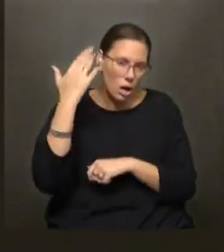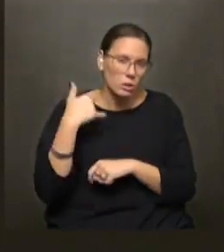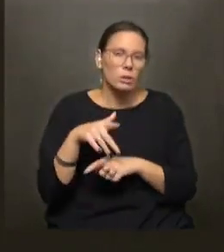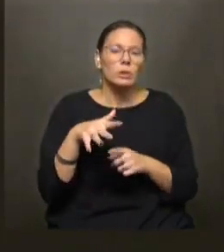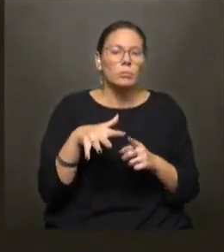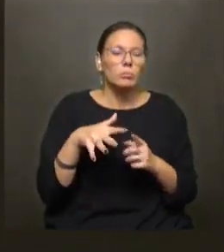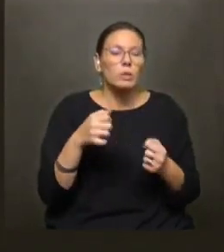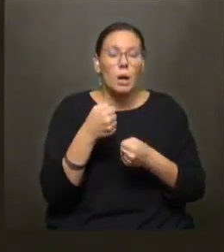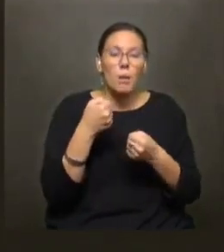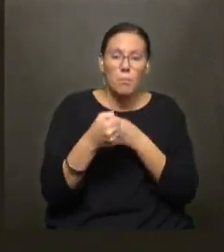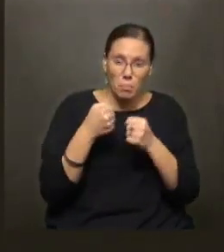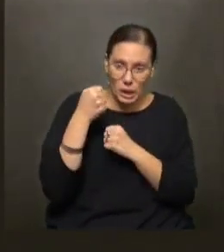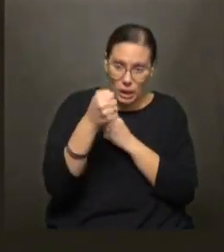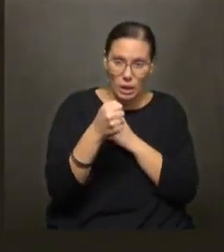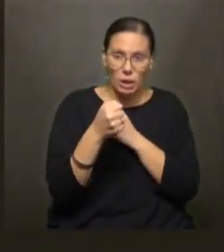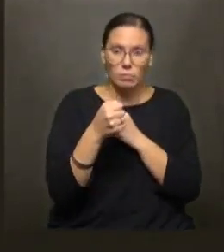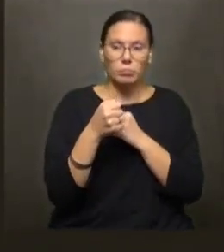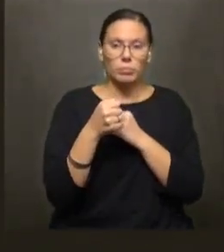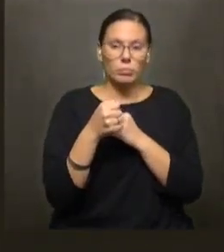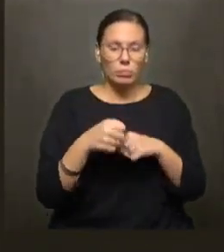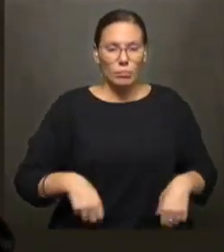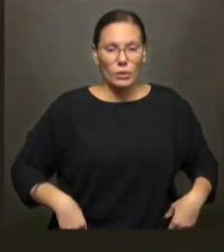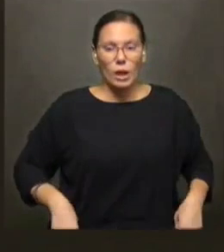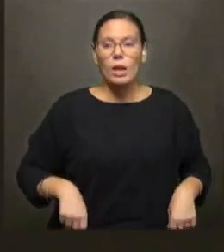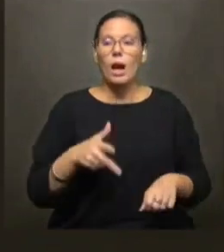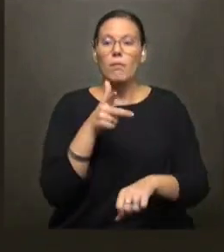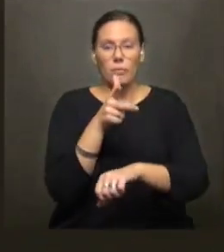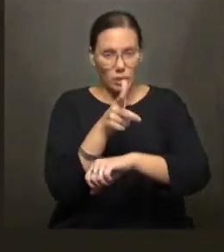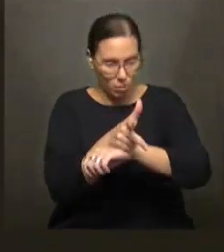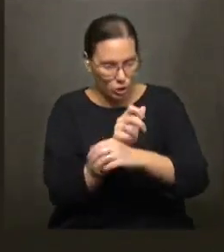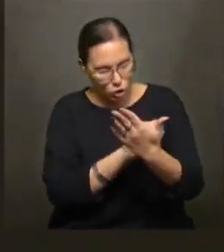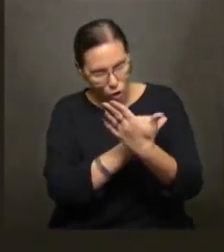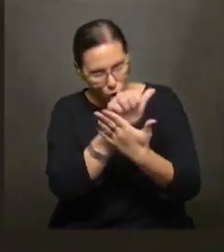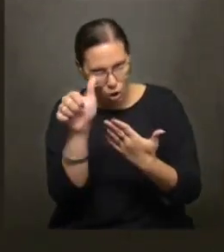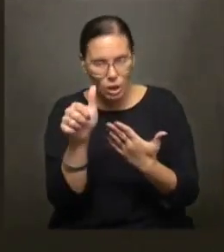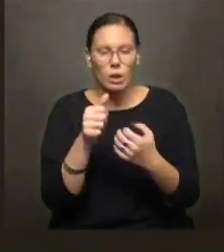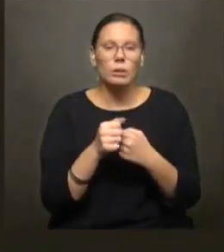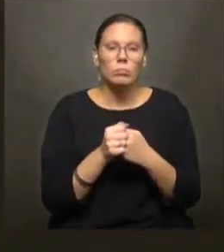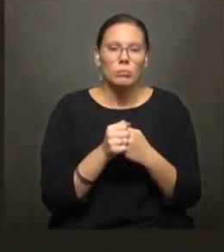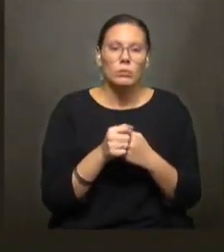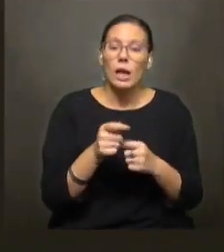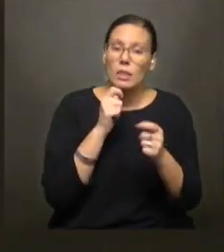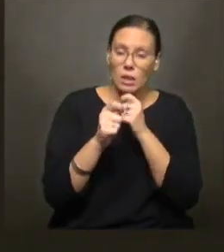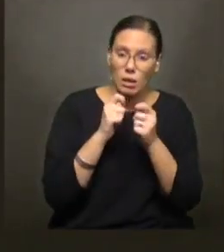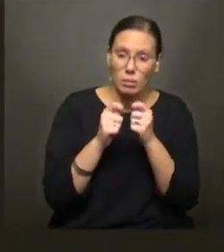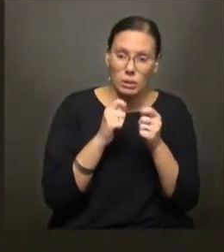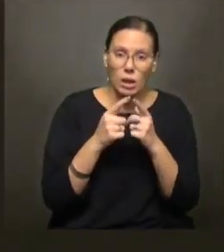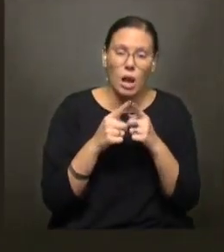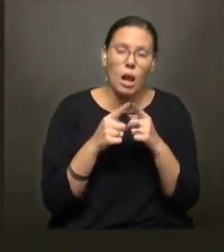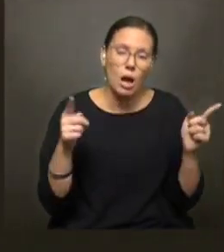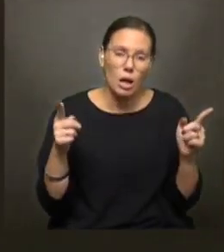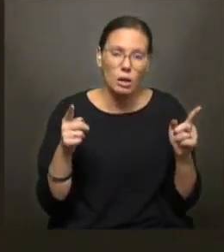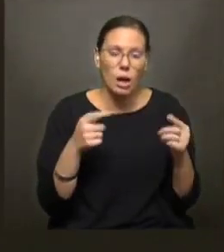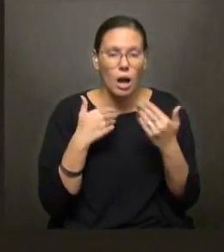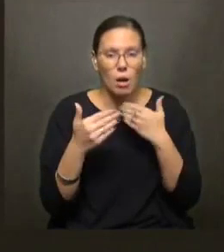que rodeó la pelea obviamente la bueno la filmación de la pelea completa hay una entrevista muy extensa que él